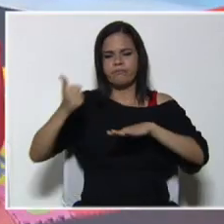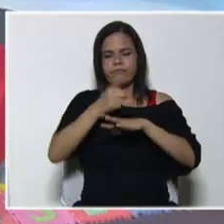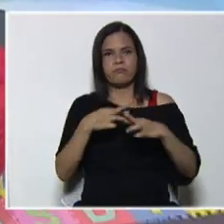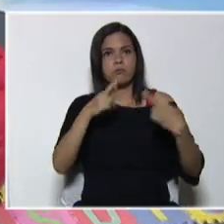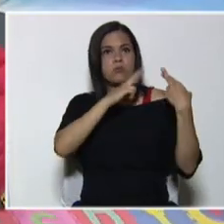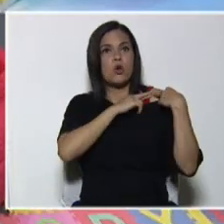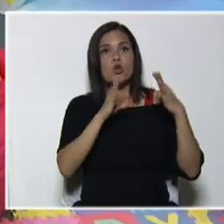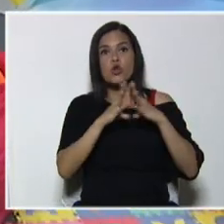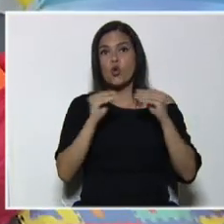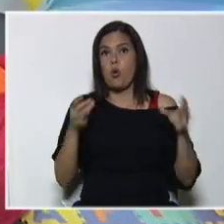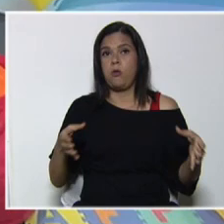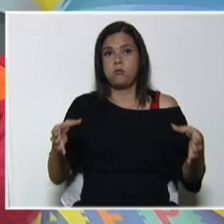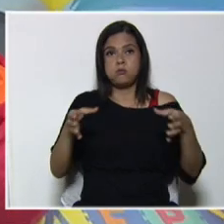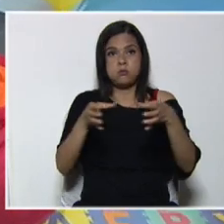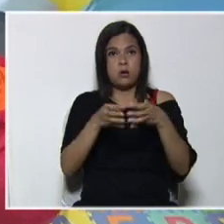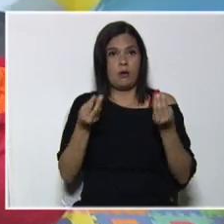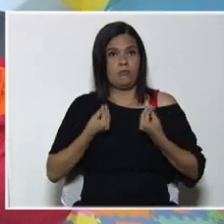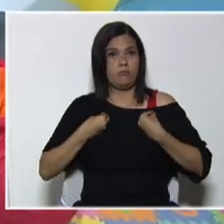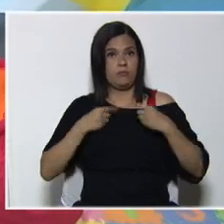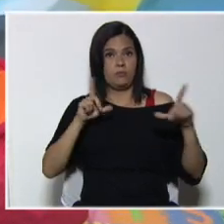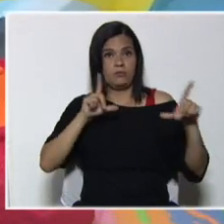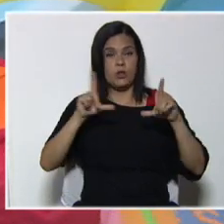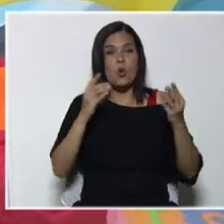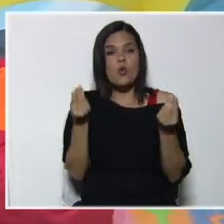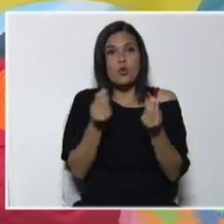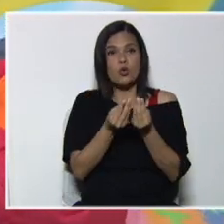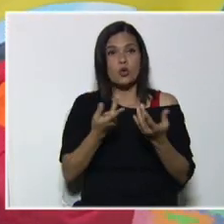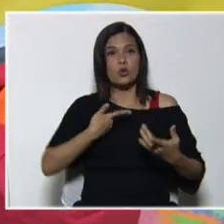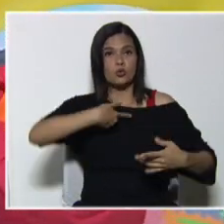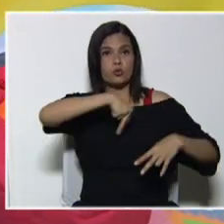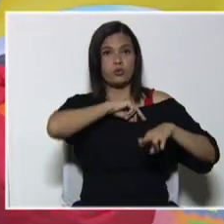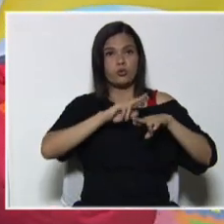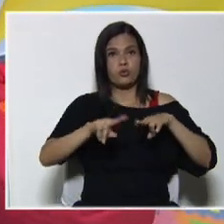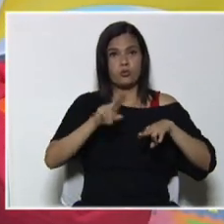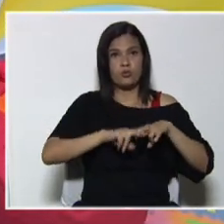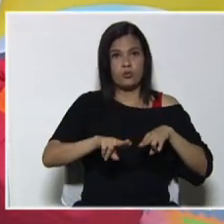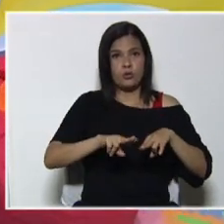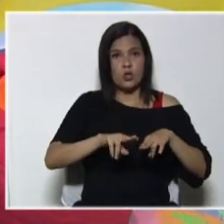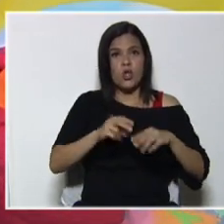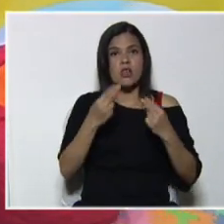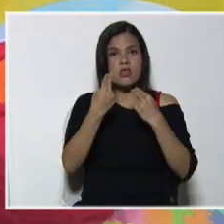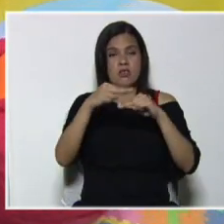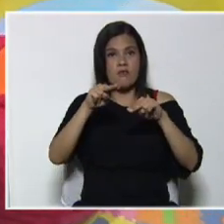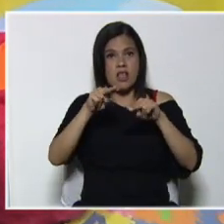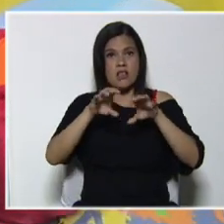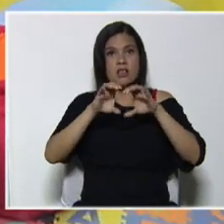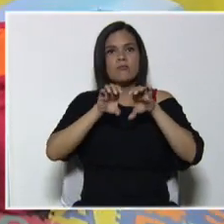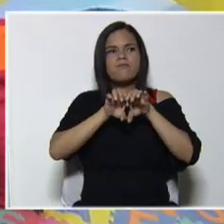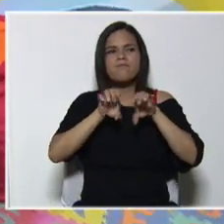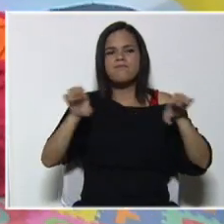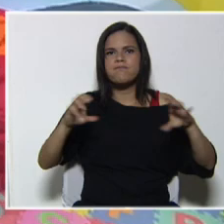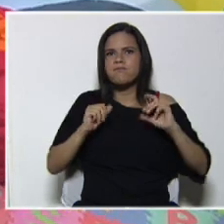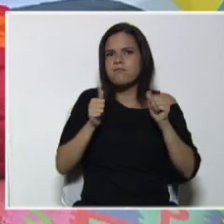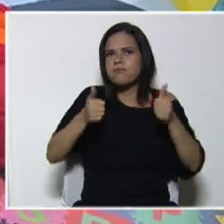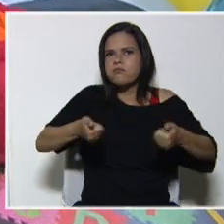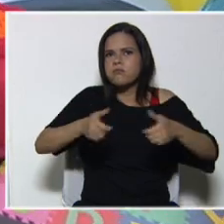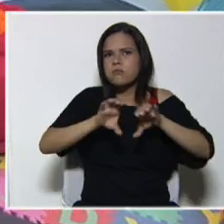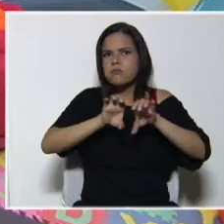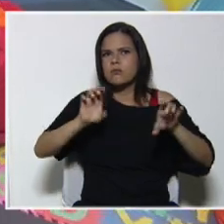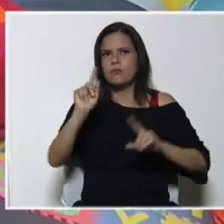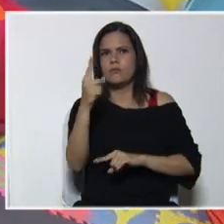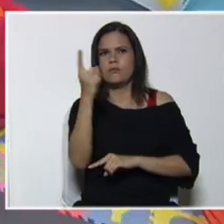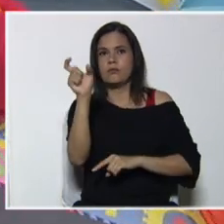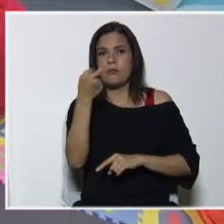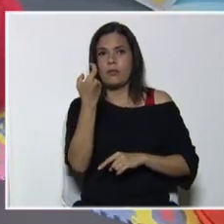equipo de Vive TV junto a nuestros niños y niñas del nivel de educación inicial y educación primaria, para dar inicio